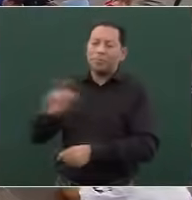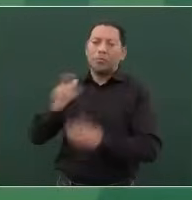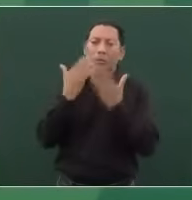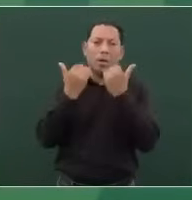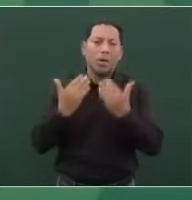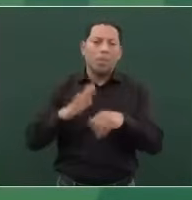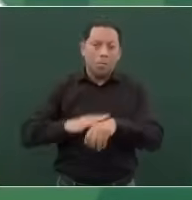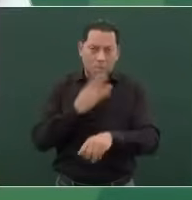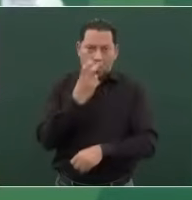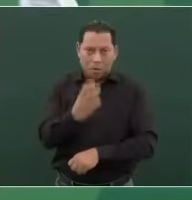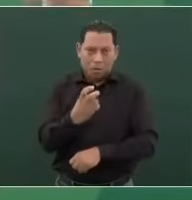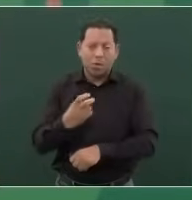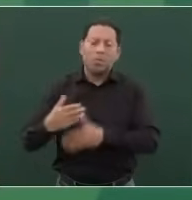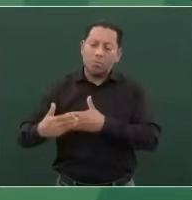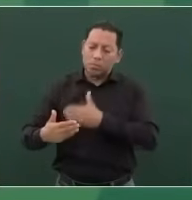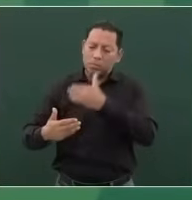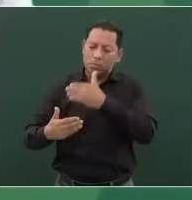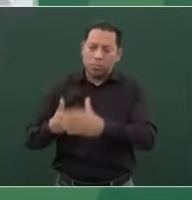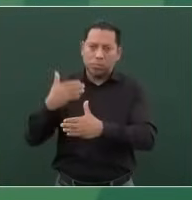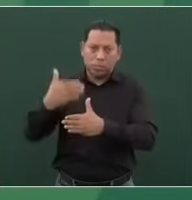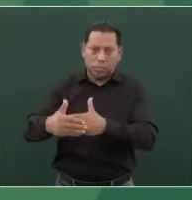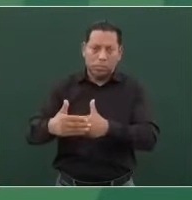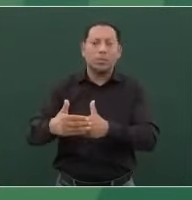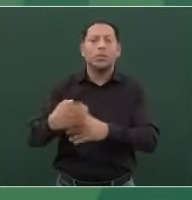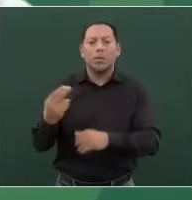Por eso hay que ir poco a poco